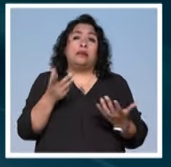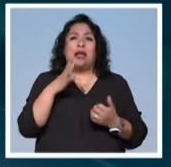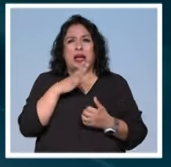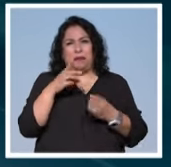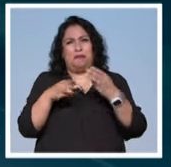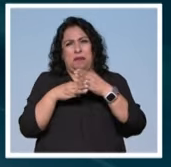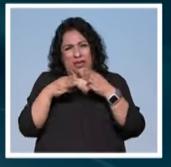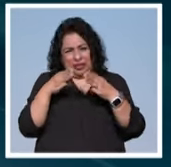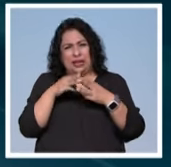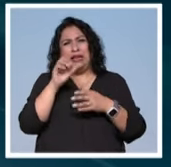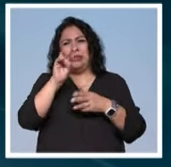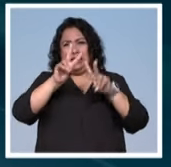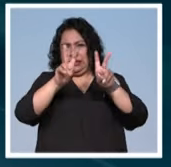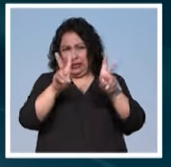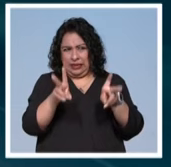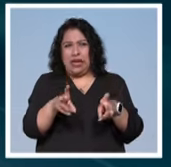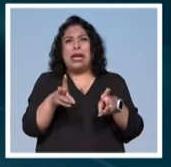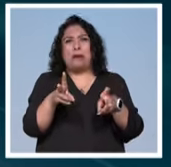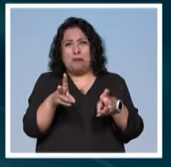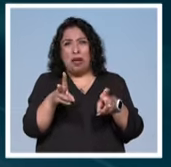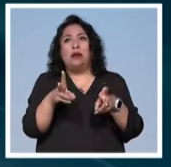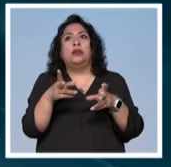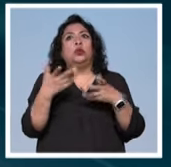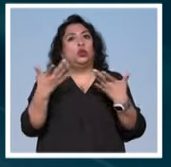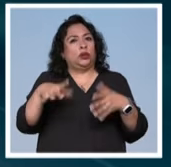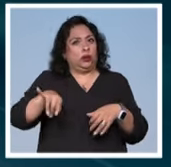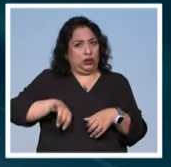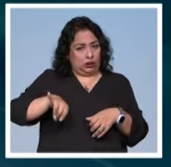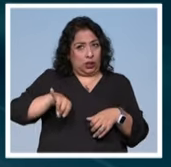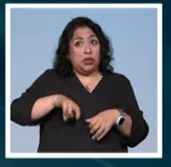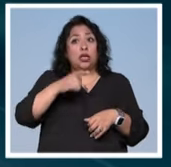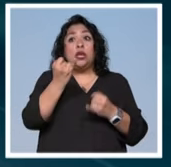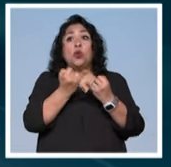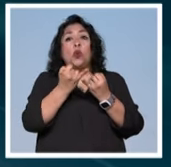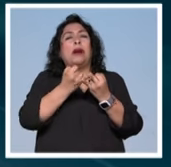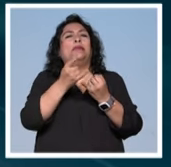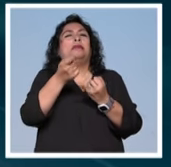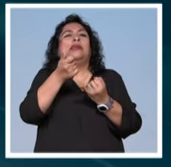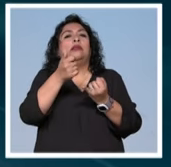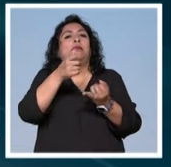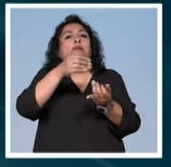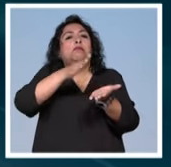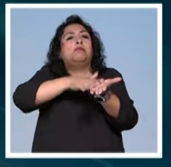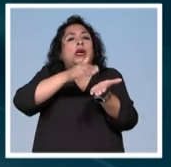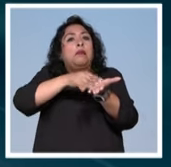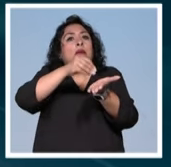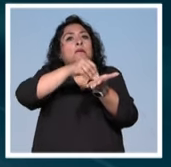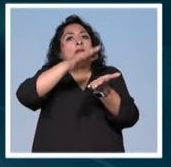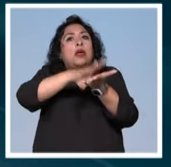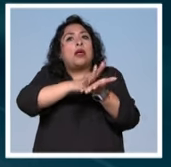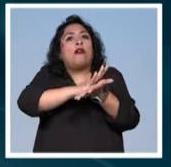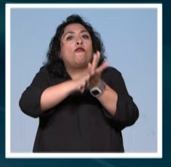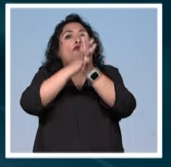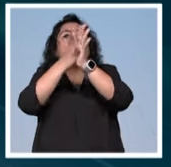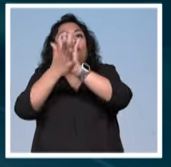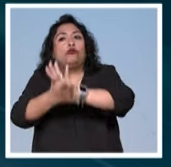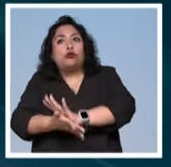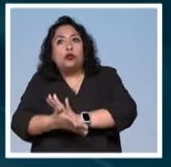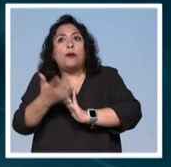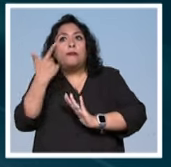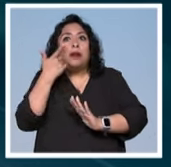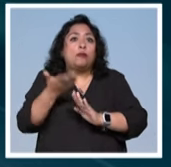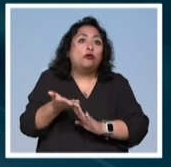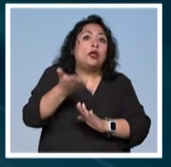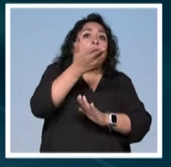ser un un material que por su contenido mismo resulta interesante también es un documento sobre la evolución podemos ver hasta Pues cómo cómo se hacía